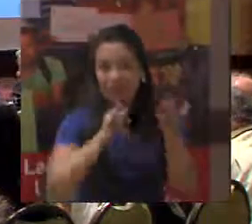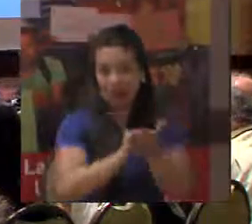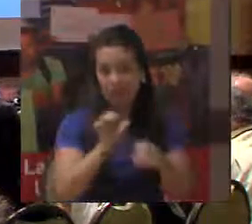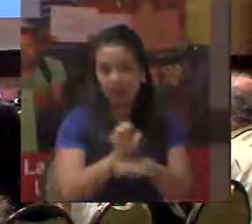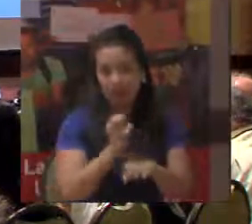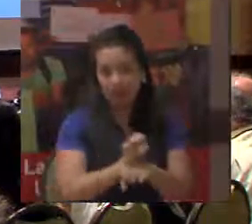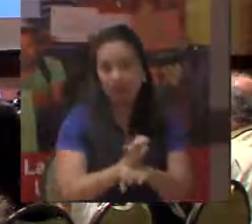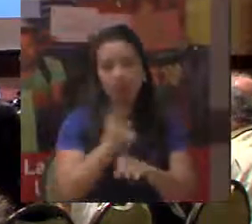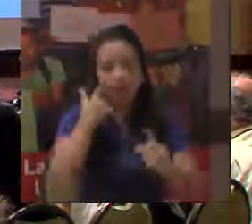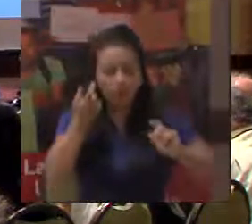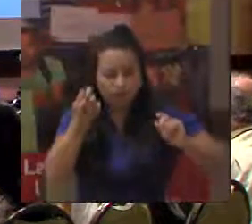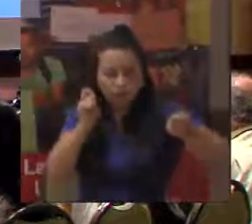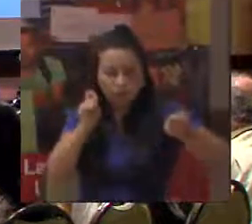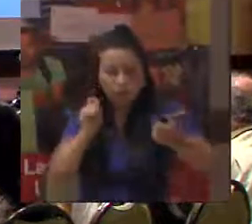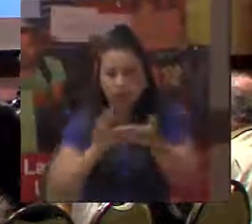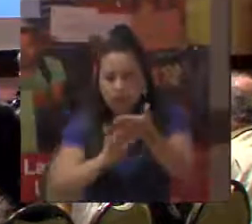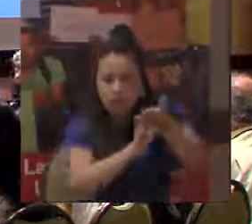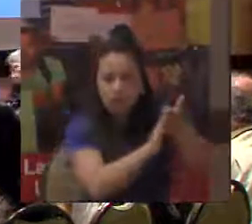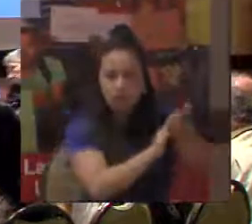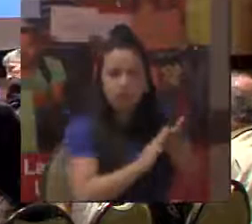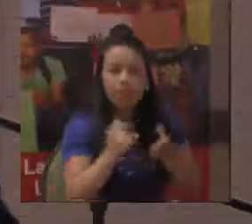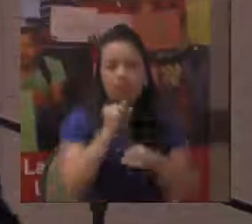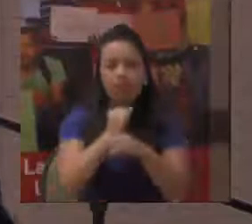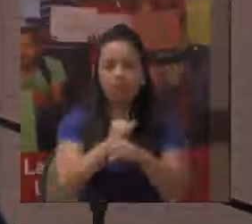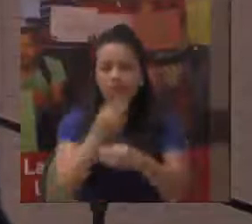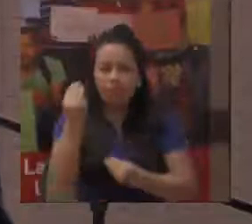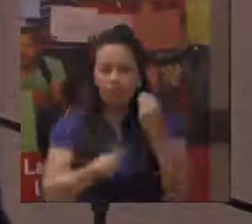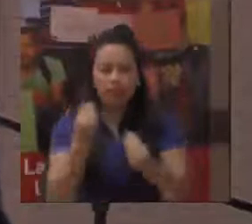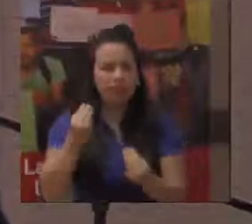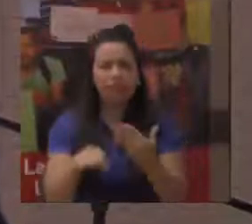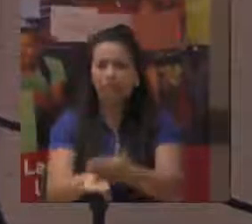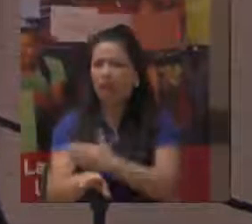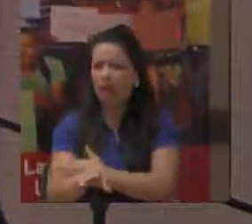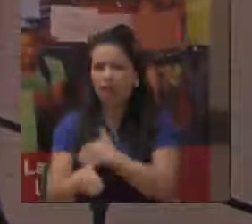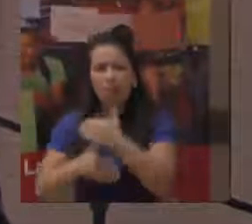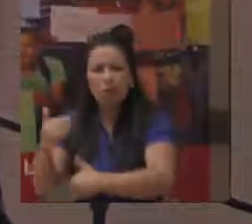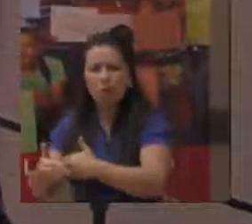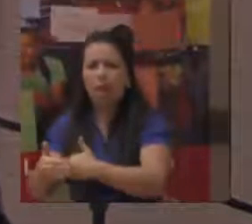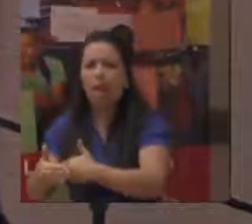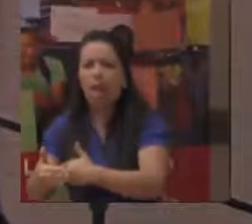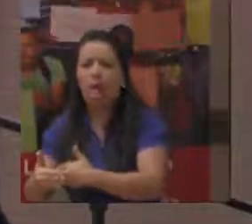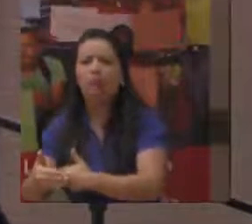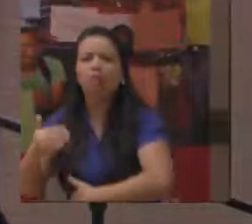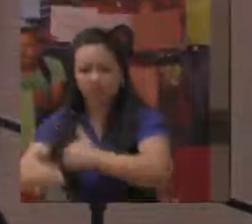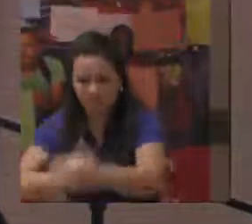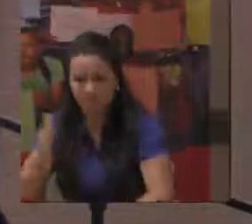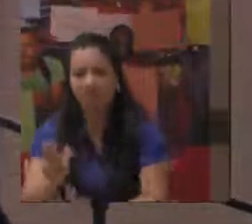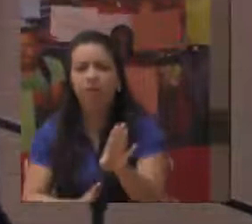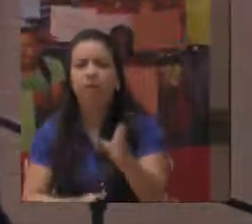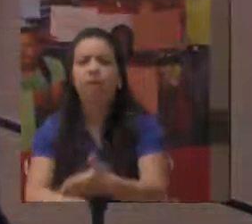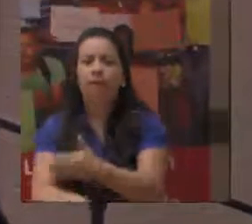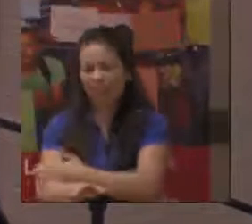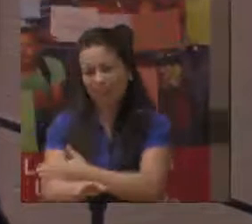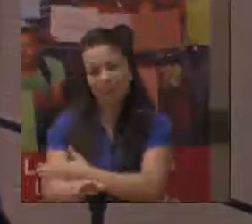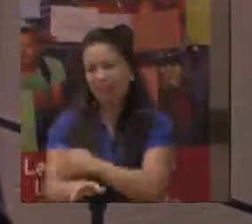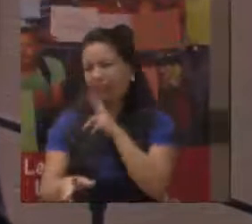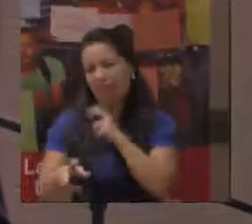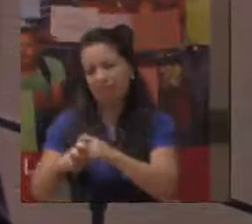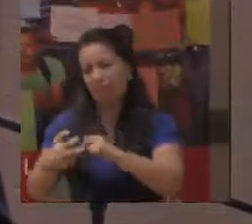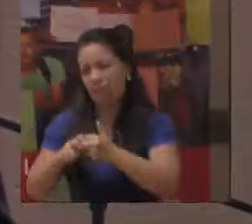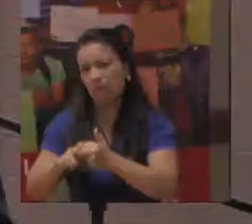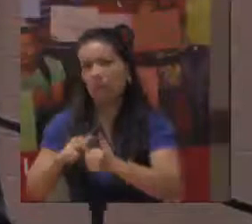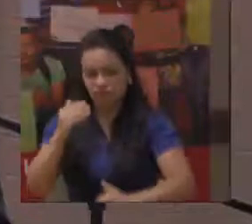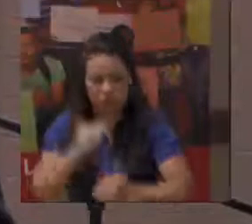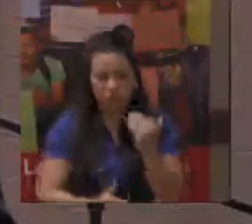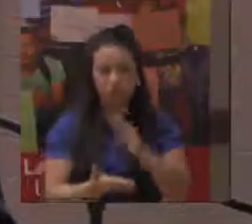un rediseño institucional porque necesitábamos optimizar los procesos de la Agencia Colombiana para la Reintegración, focalizándonos muchos